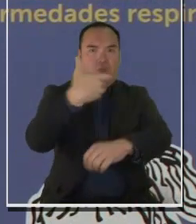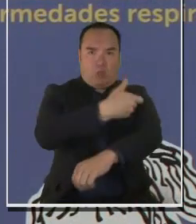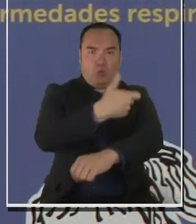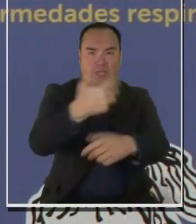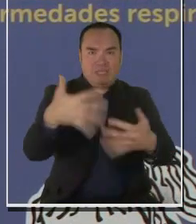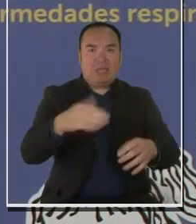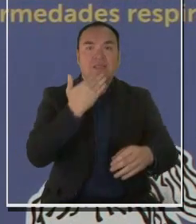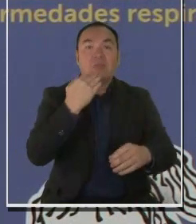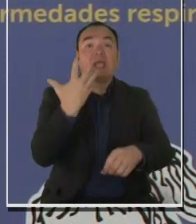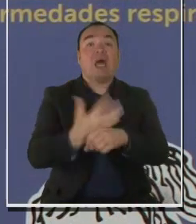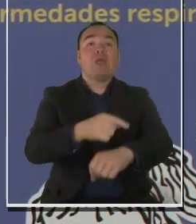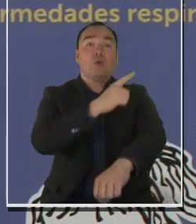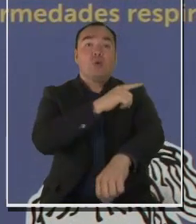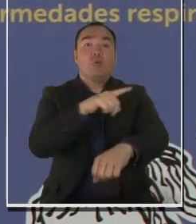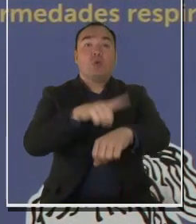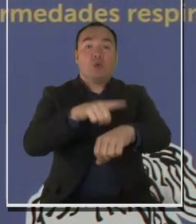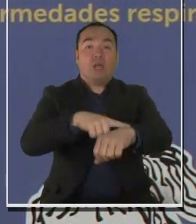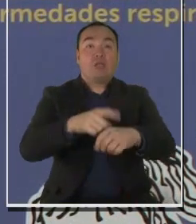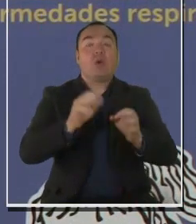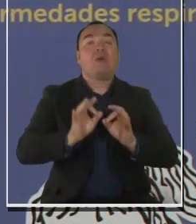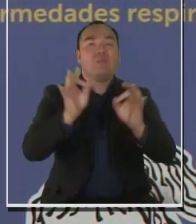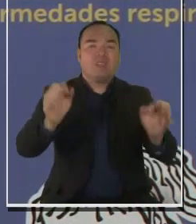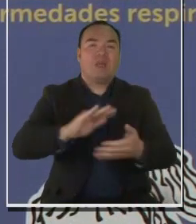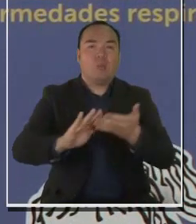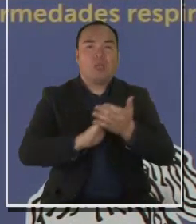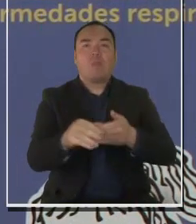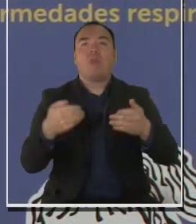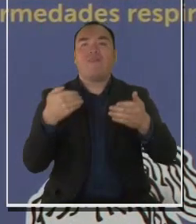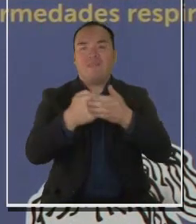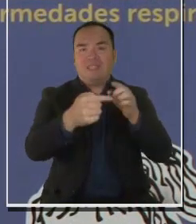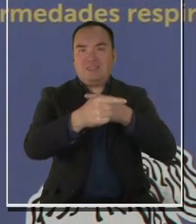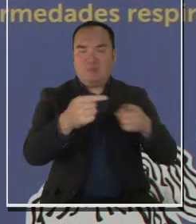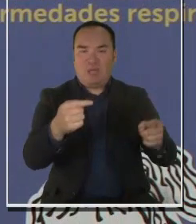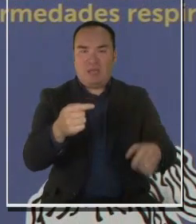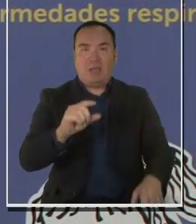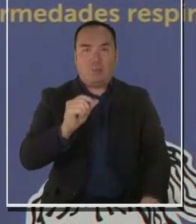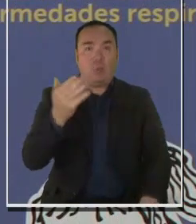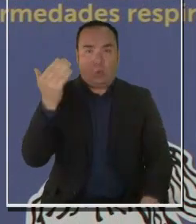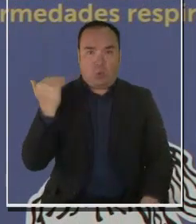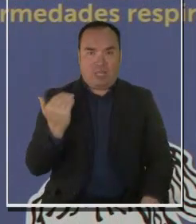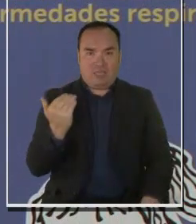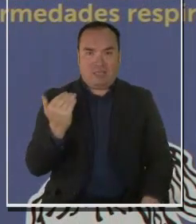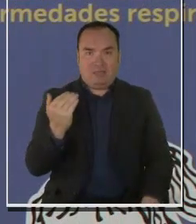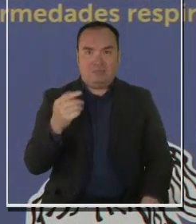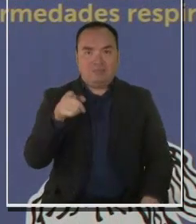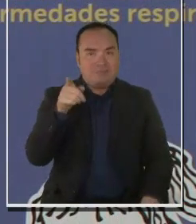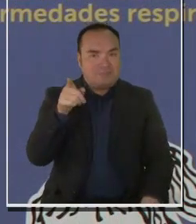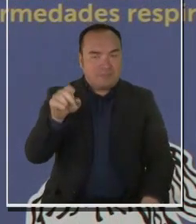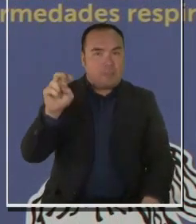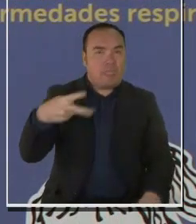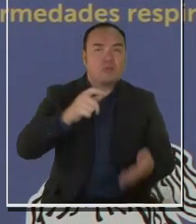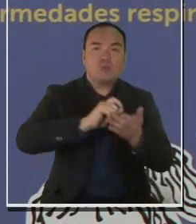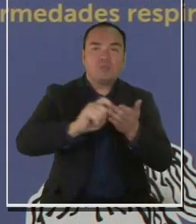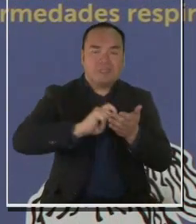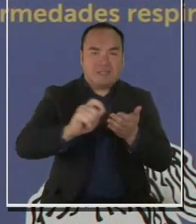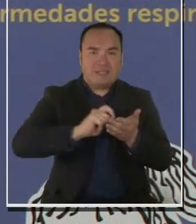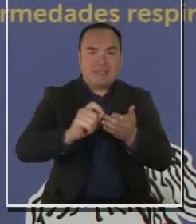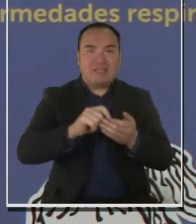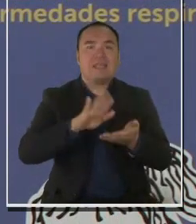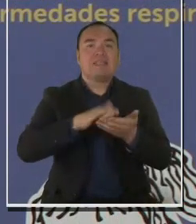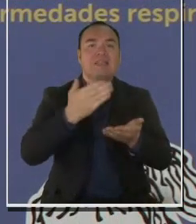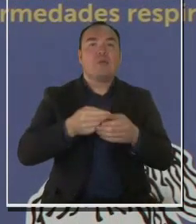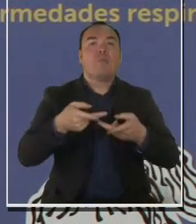horarios especiales, como son los fines de semana. Hace poco, el día de hoy, la subsecretaria de Salud Pública se reunió con